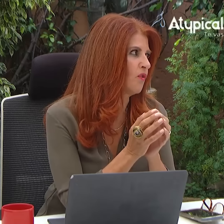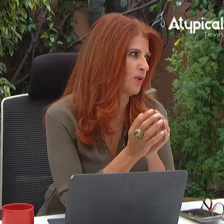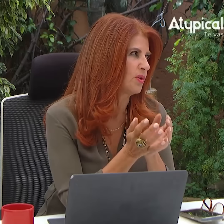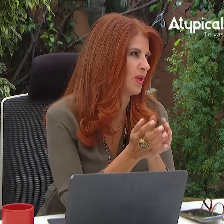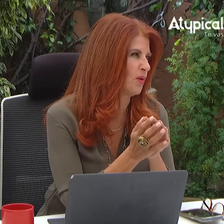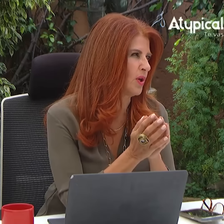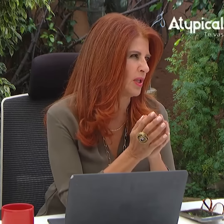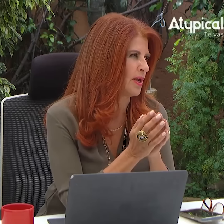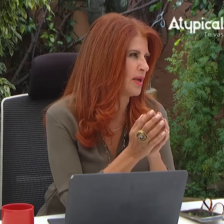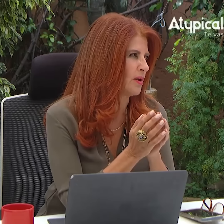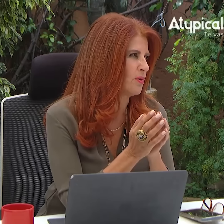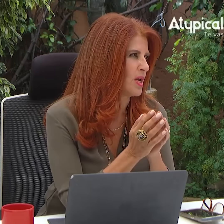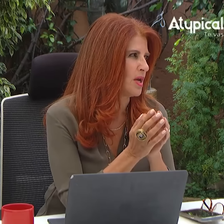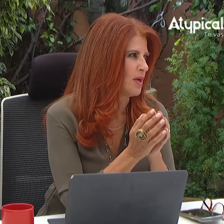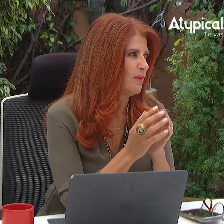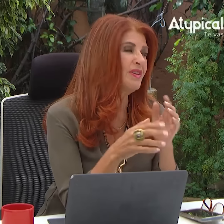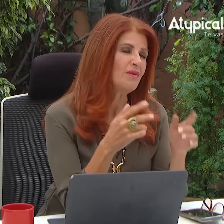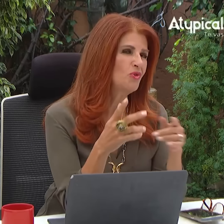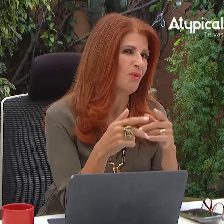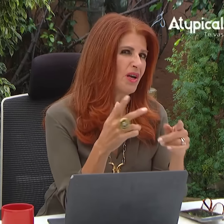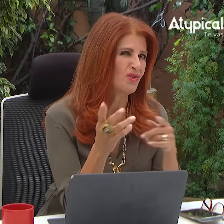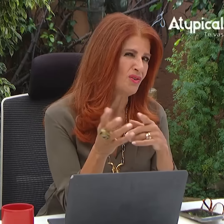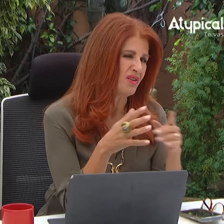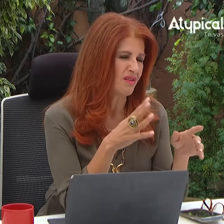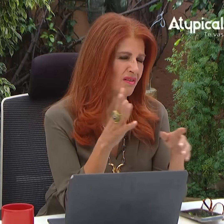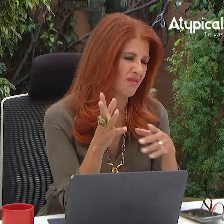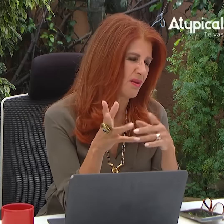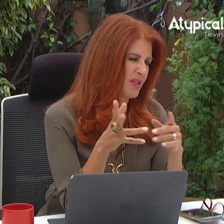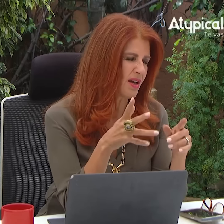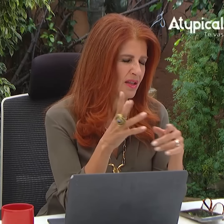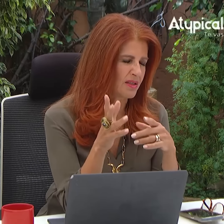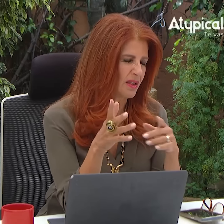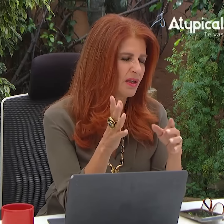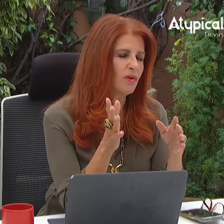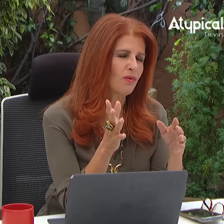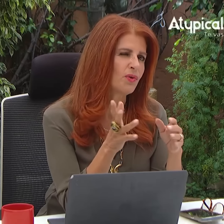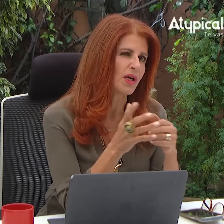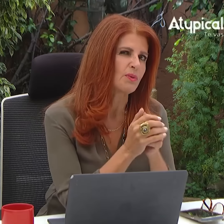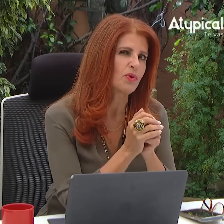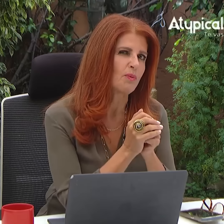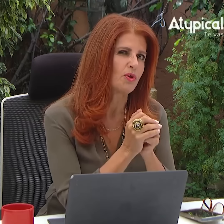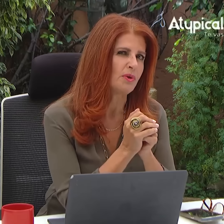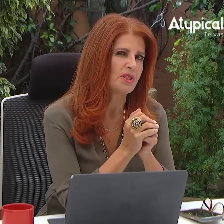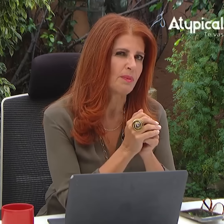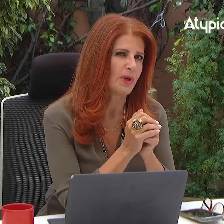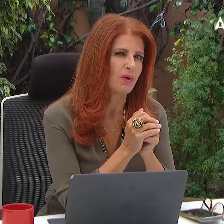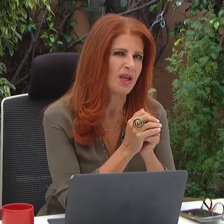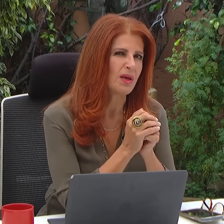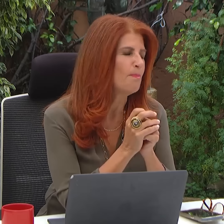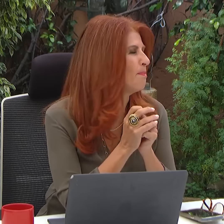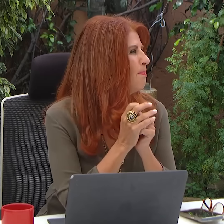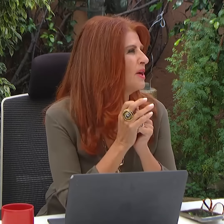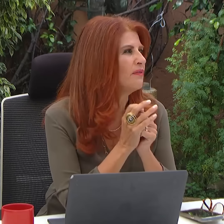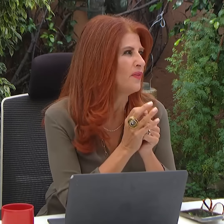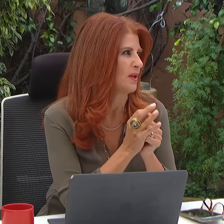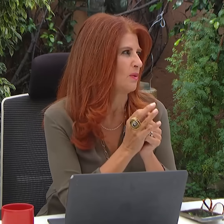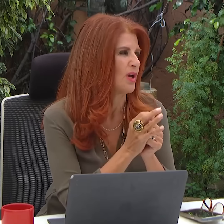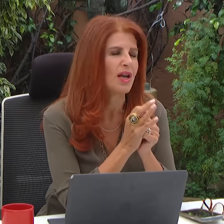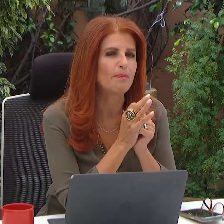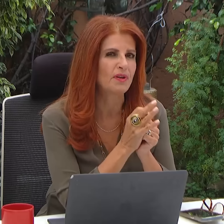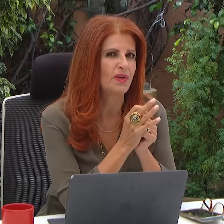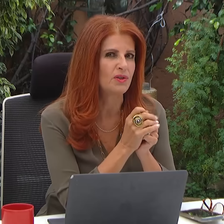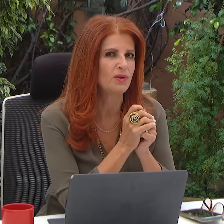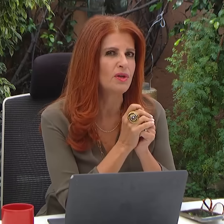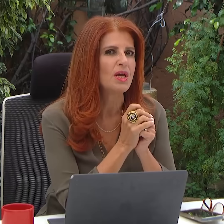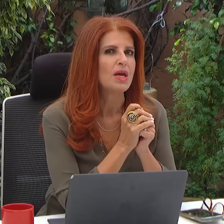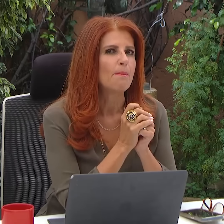atacado fue cuando te dijo hitleriano estábamos de vacaciones en Navidad etcétera no fue una cápsula muy vista Pero queda perfecto